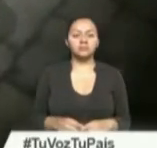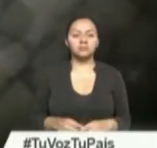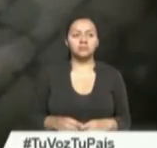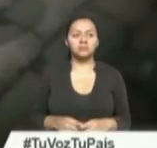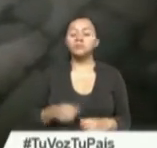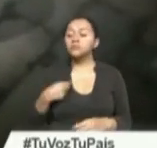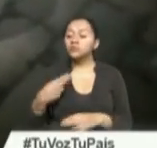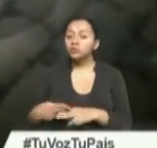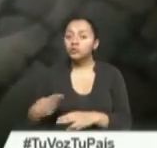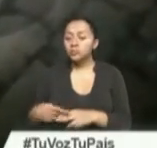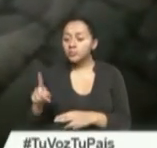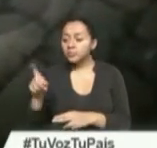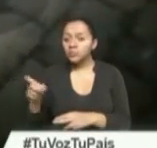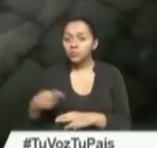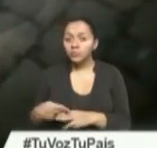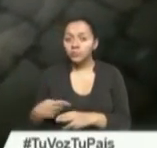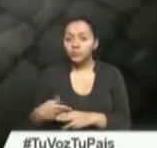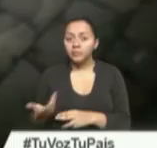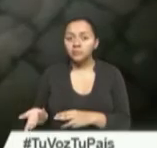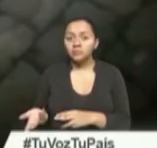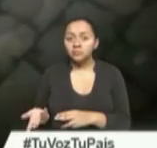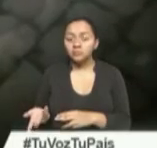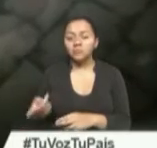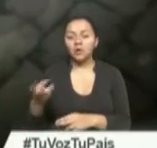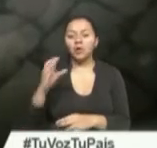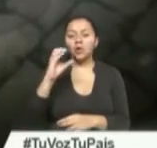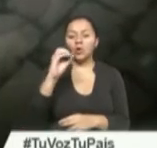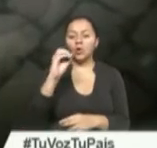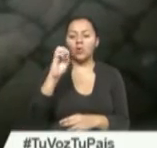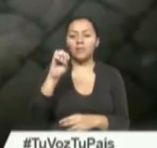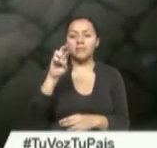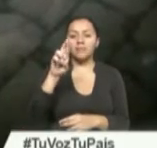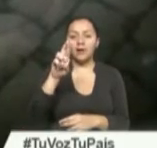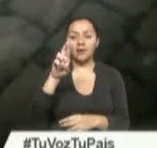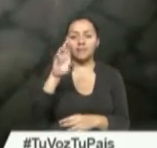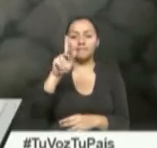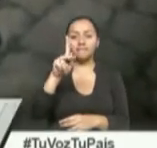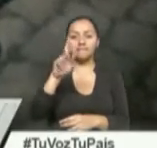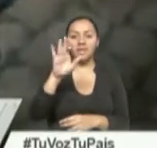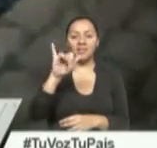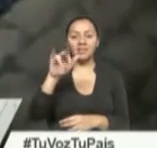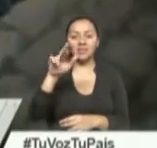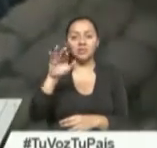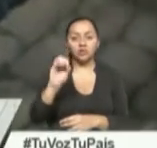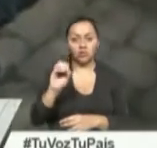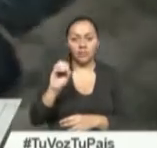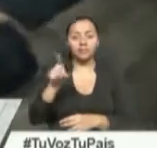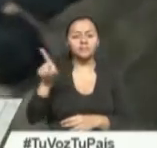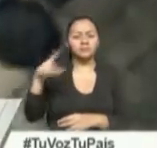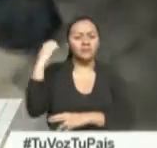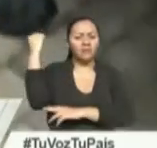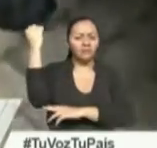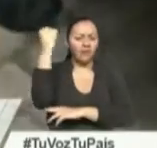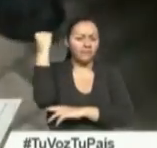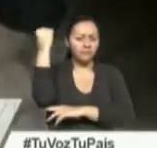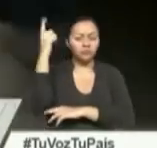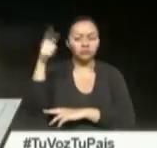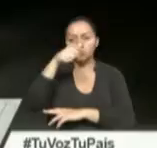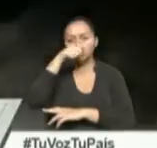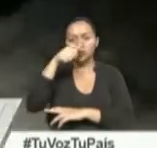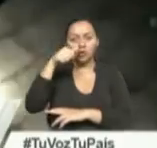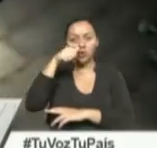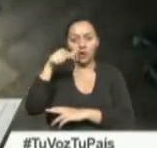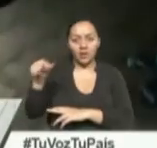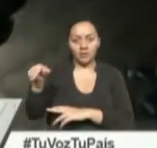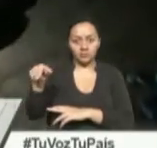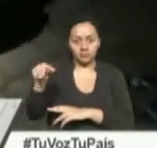¿Cuál es su nombre? Para llamarlo por su nombre. Omar Darío Patiño Londoño, uno de los jefes del Clan del Golfo, fue detenido en Colombia pese a que había fingido su